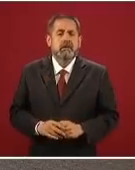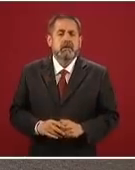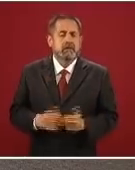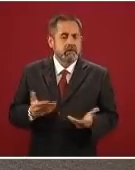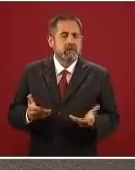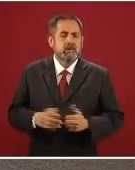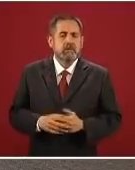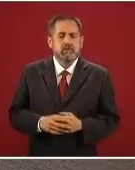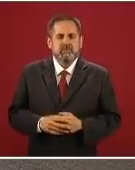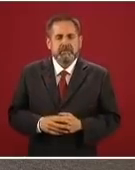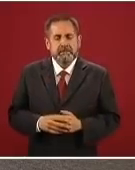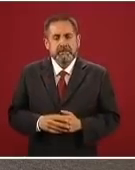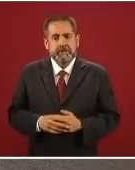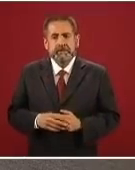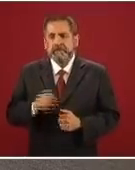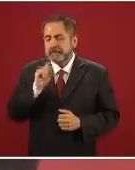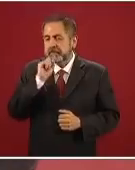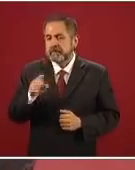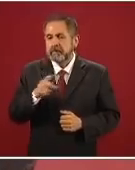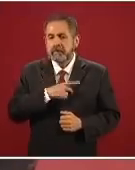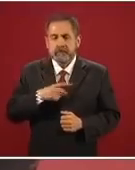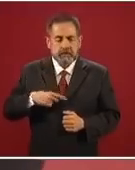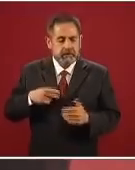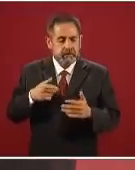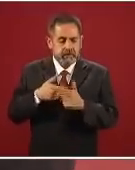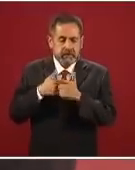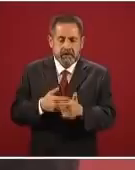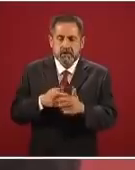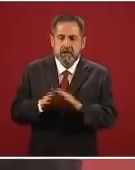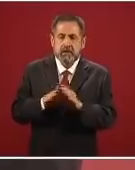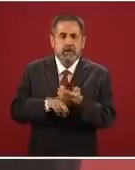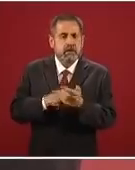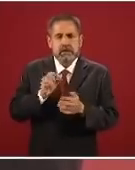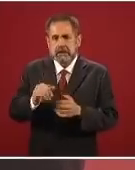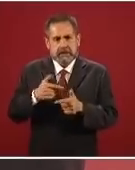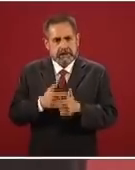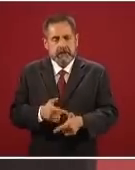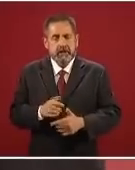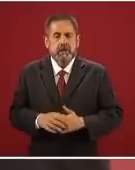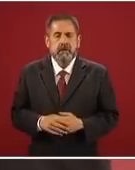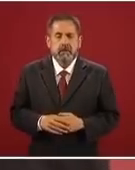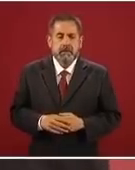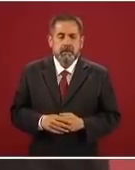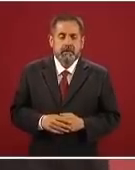Entonces tenemos que mantenernos así,